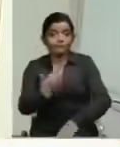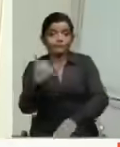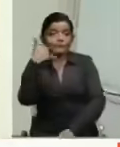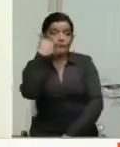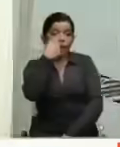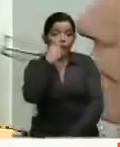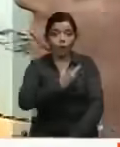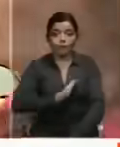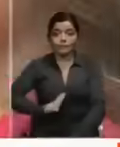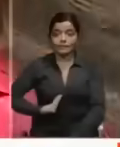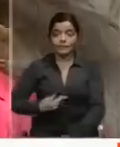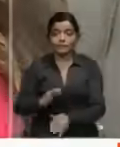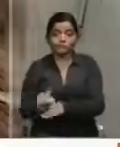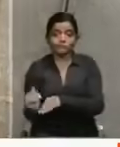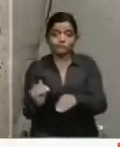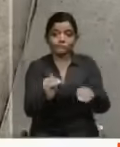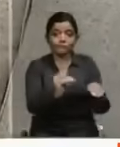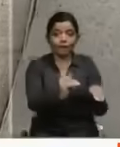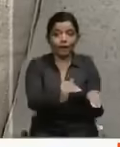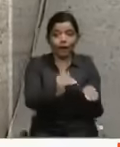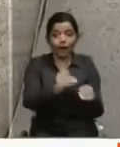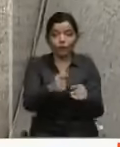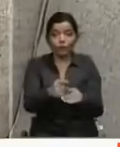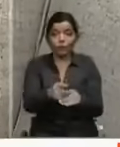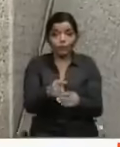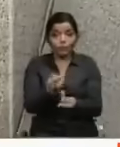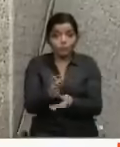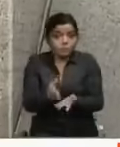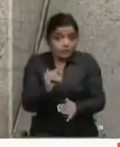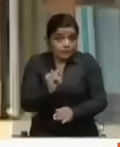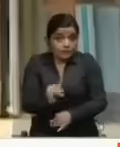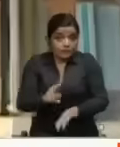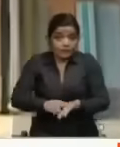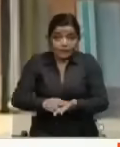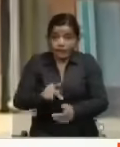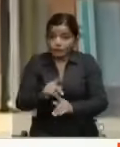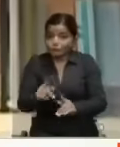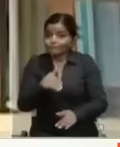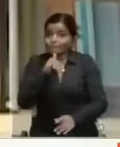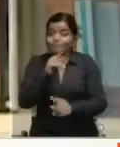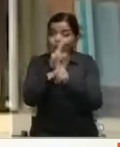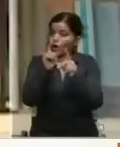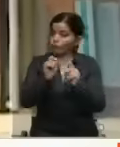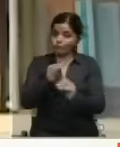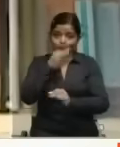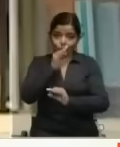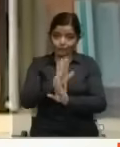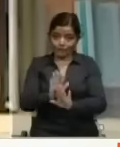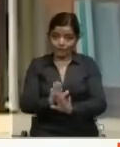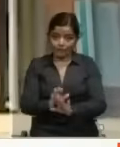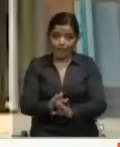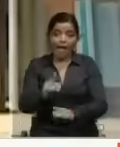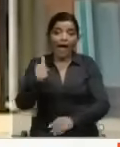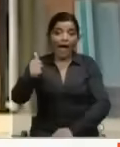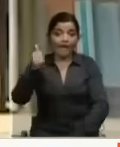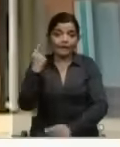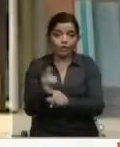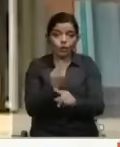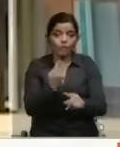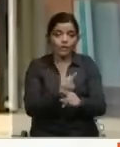su apoyo, lo que no ha sido confirmado ni descartado por Presidencia. El general conversó ayer con el presidente,